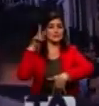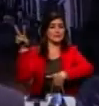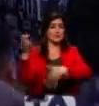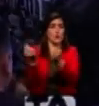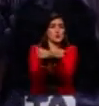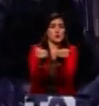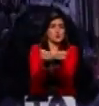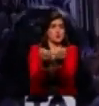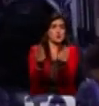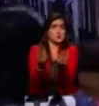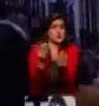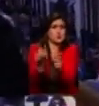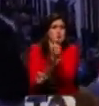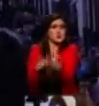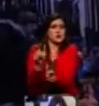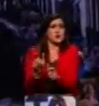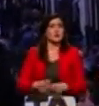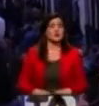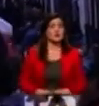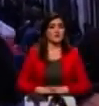tanta gente que iba y venía.